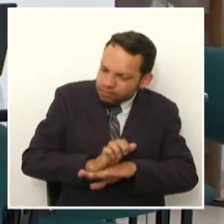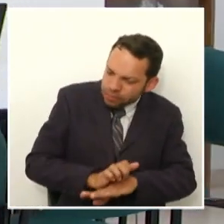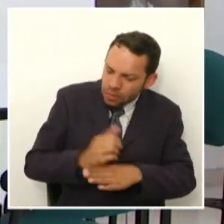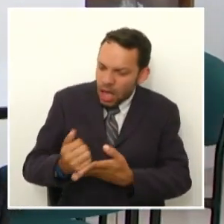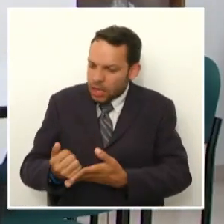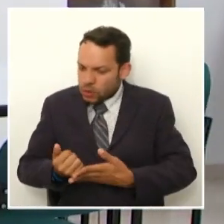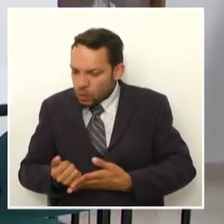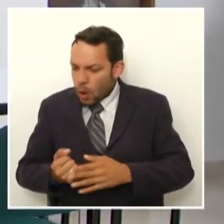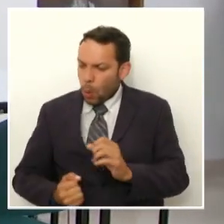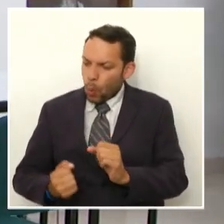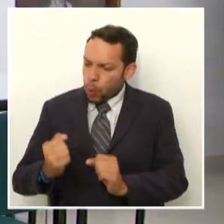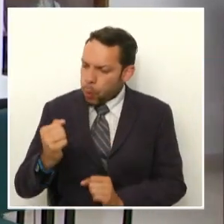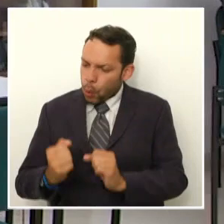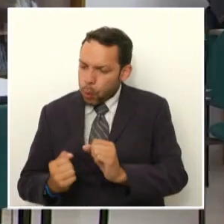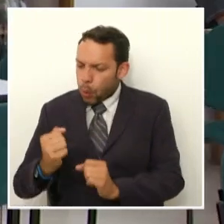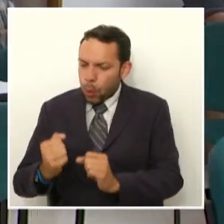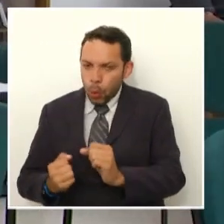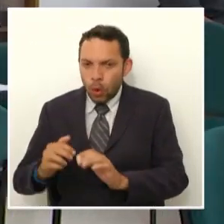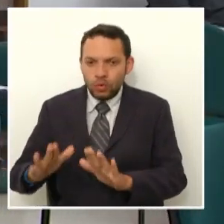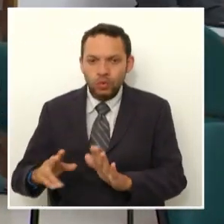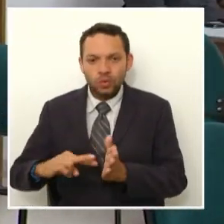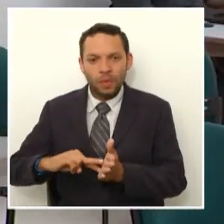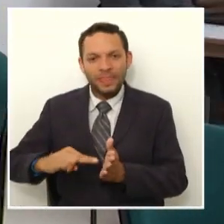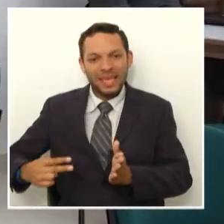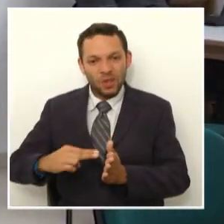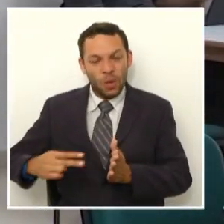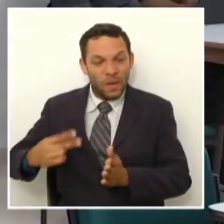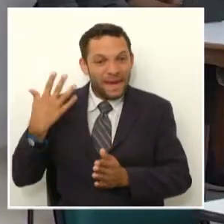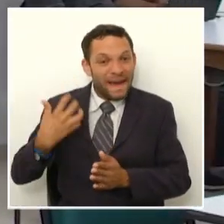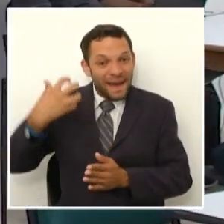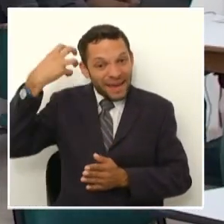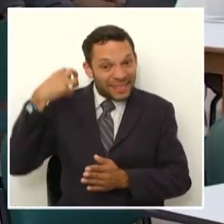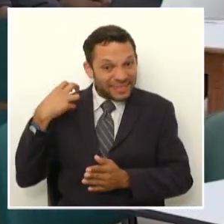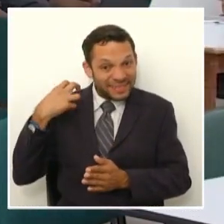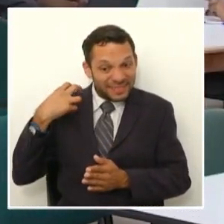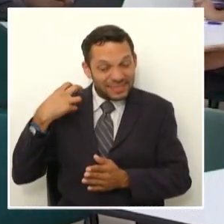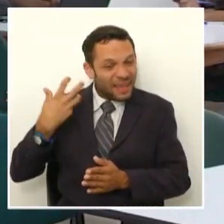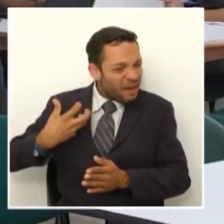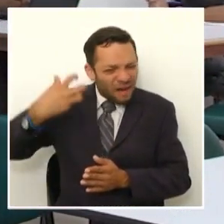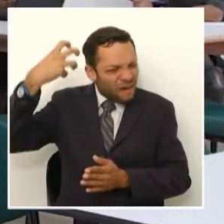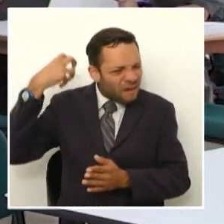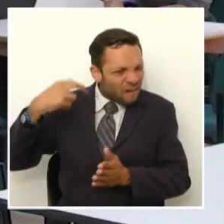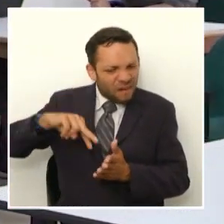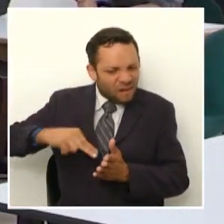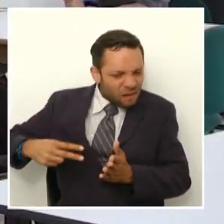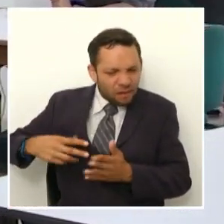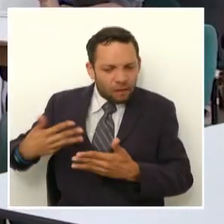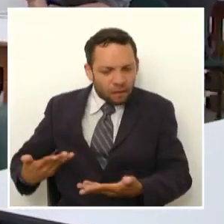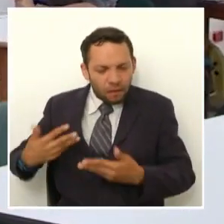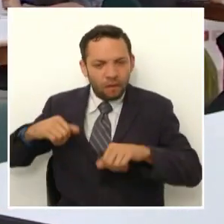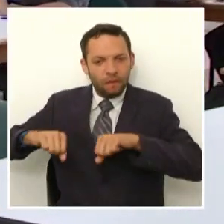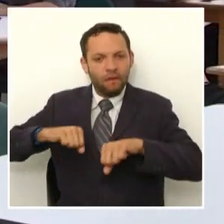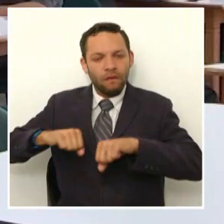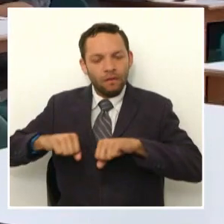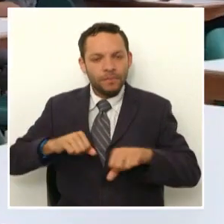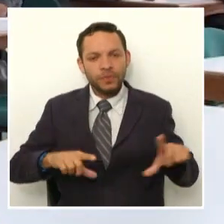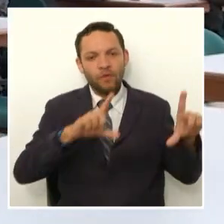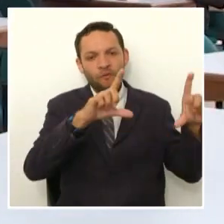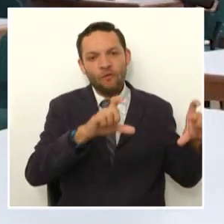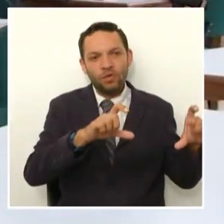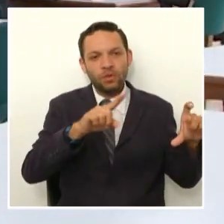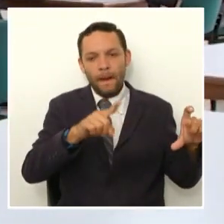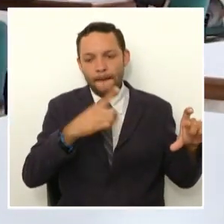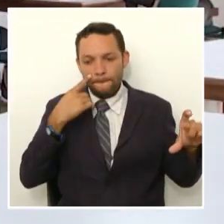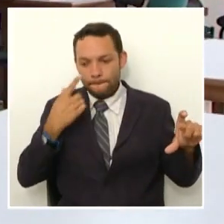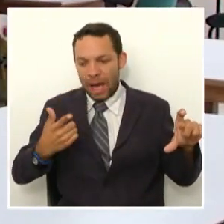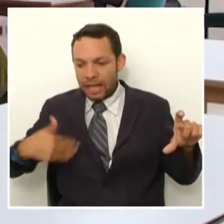darle importancia a todos estos profesores que están aquí en este recinto, que tenemos una fotografía de ellos, ¿no es